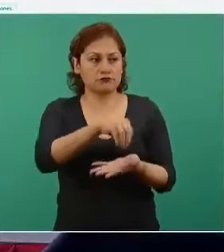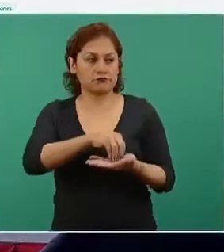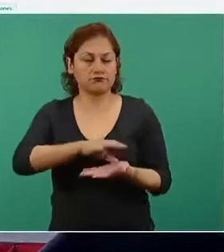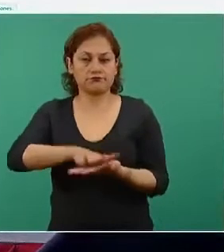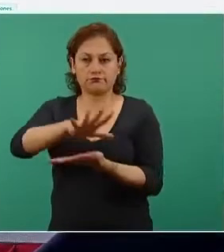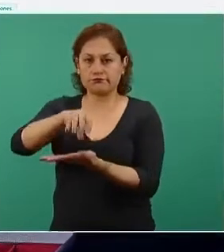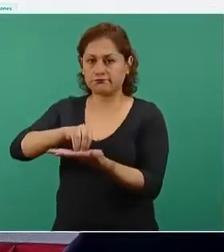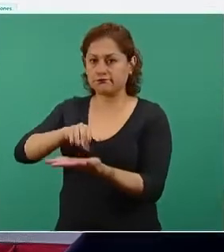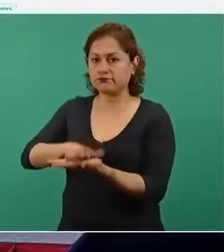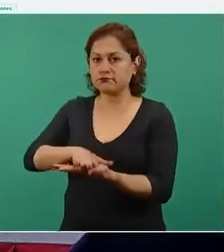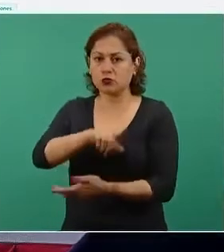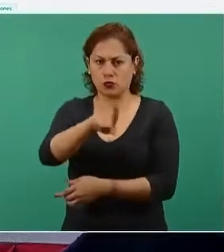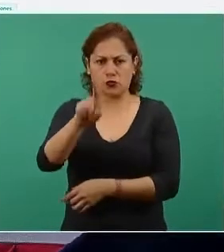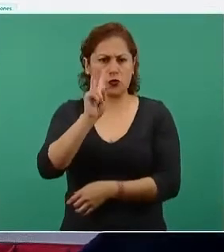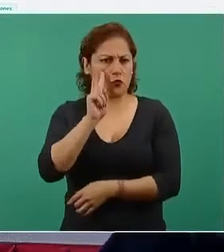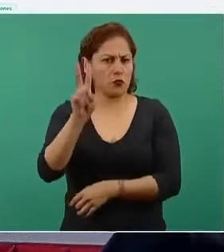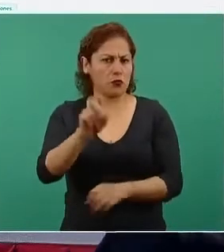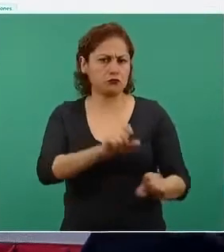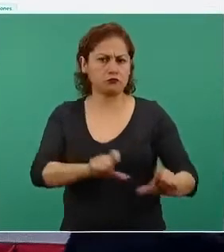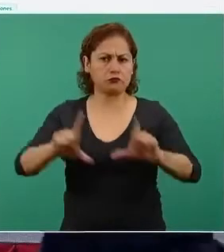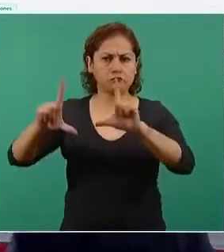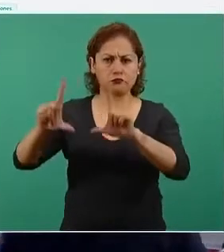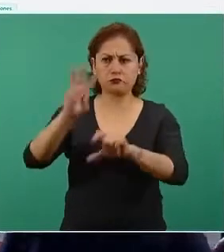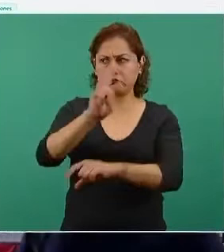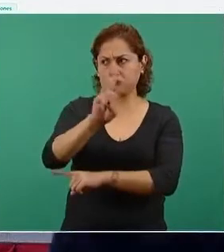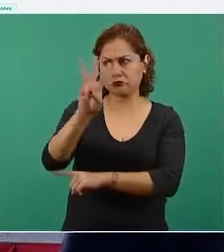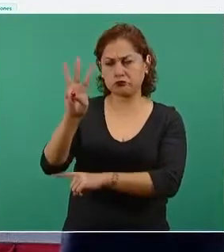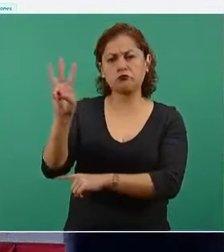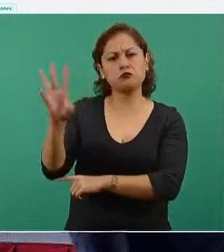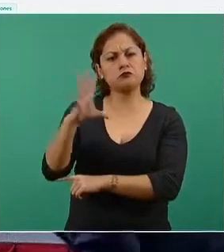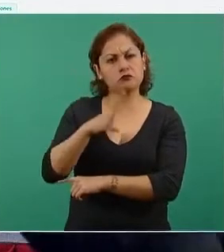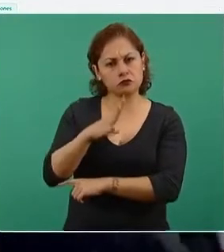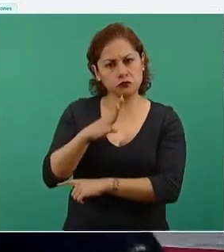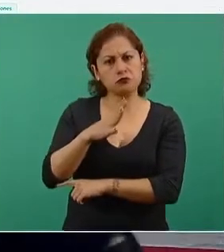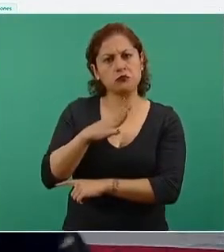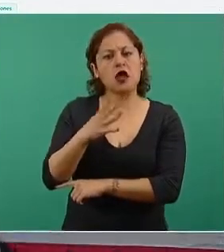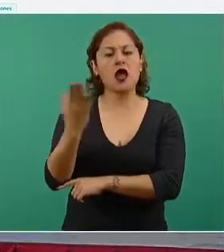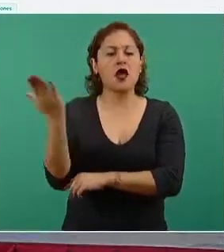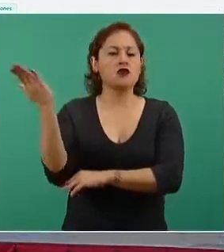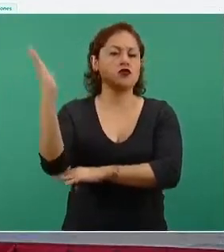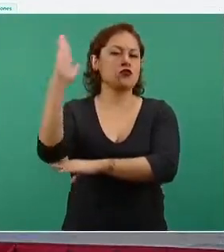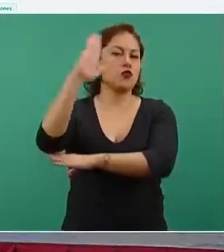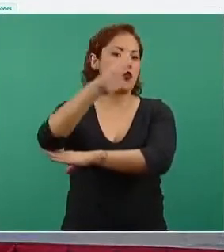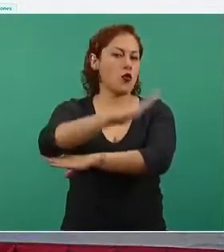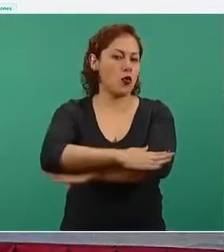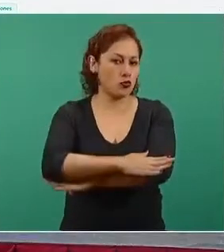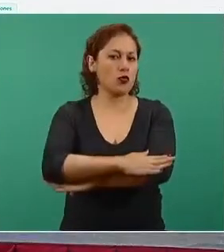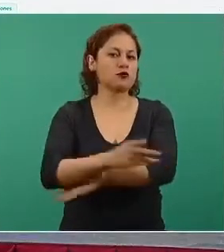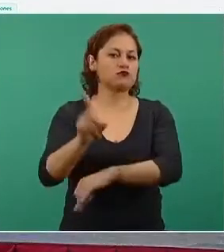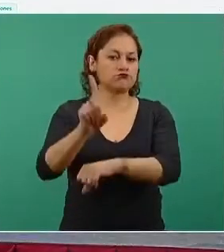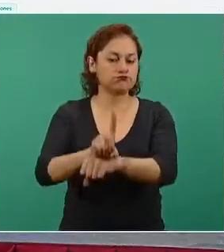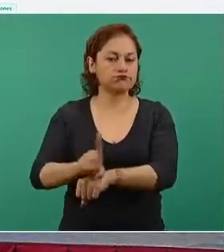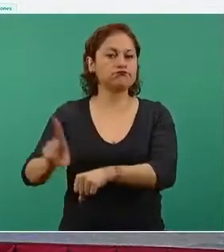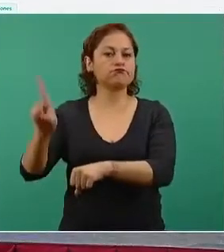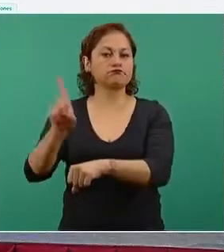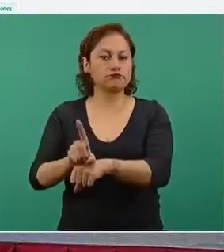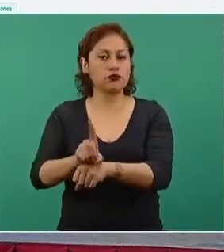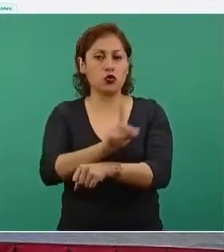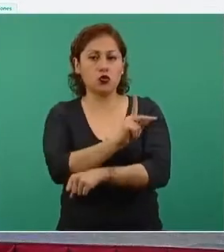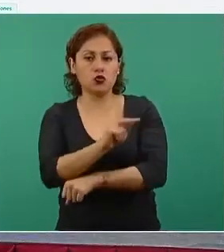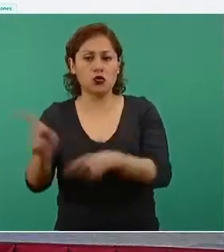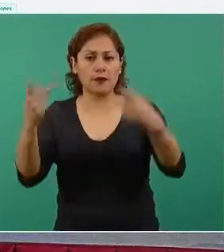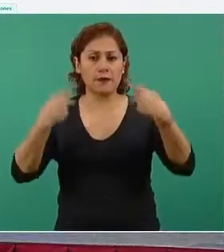en línea que está pues obviamente funcionando las 24 horas del día, en donde los epidemiólogos, tanto